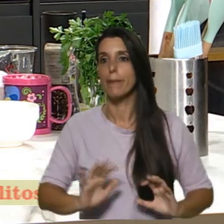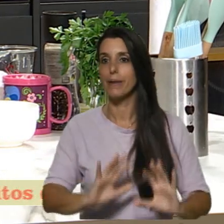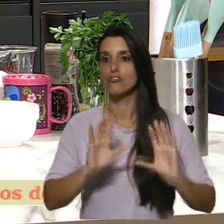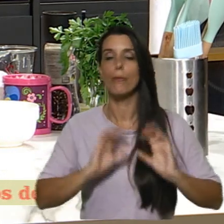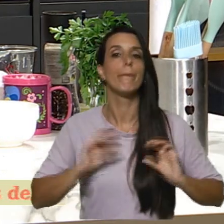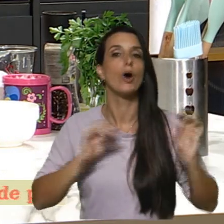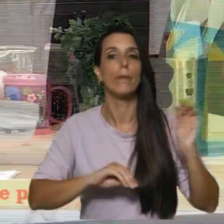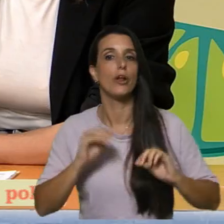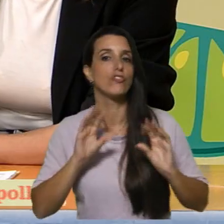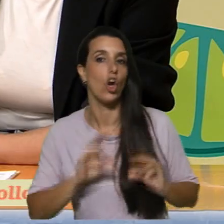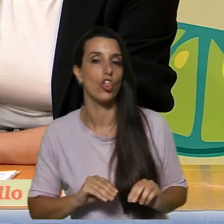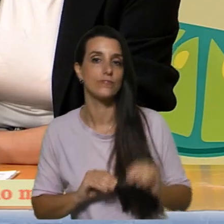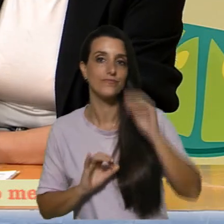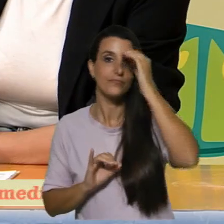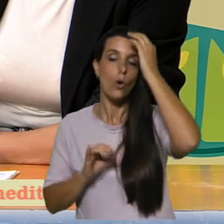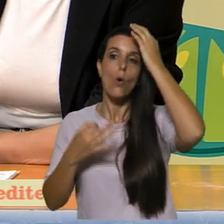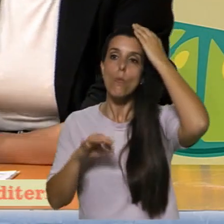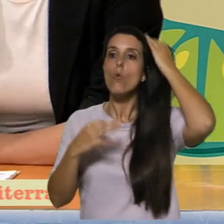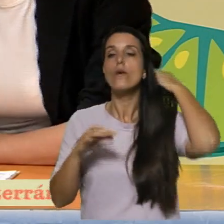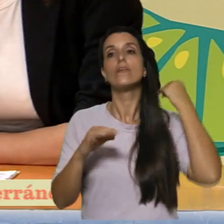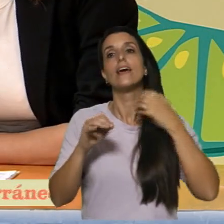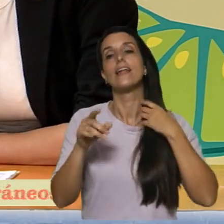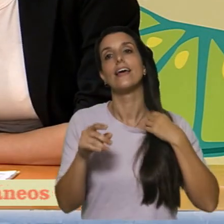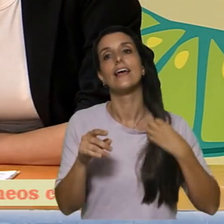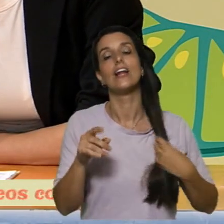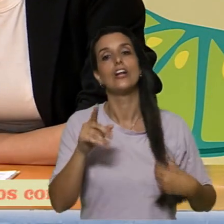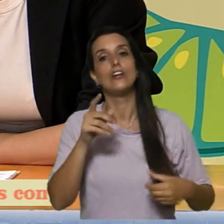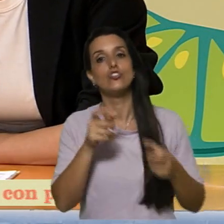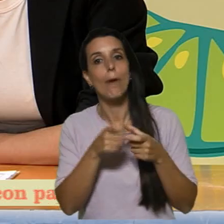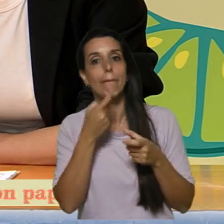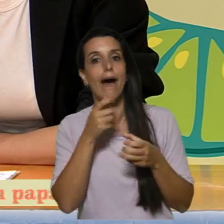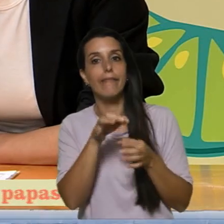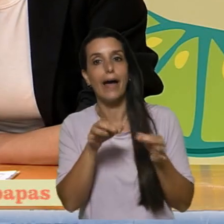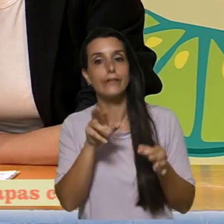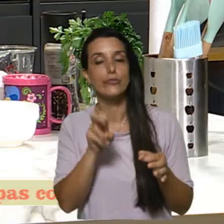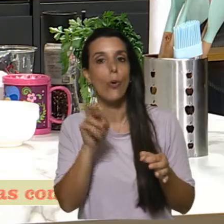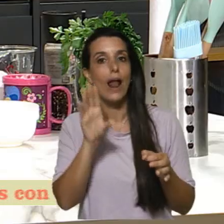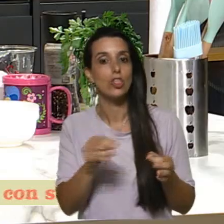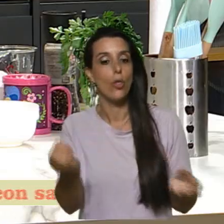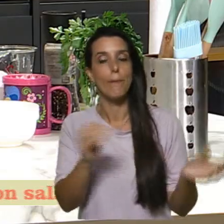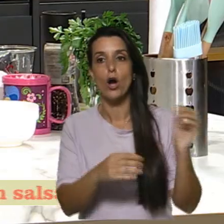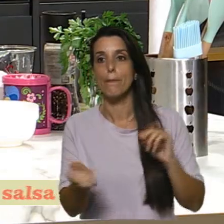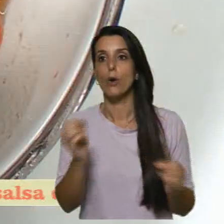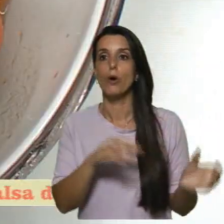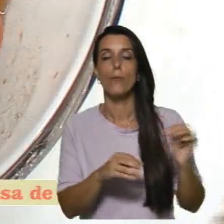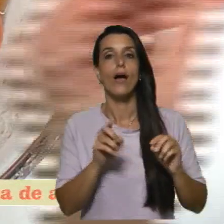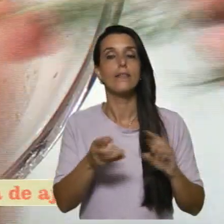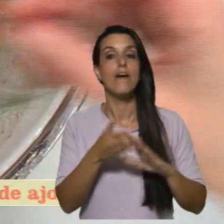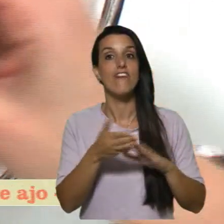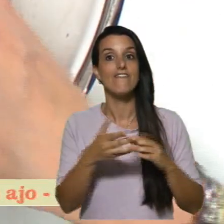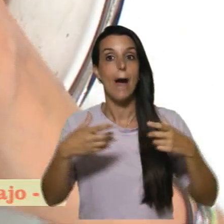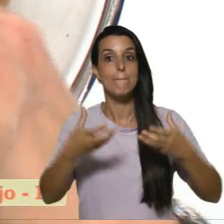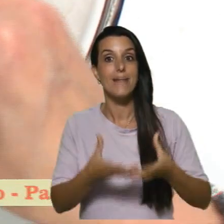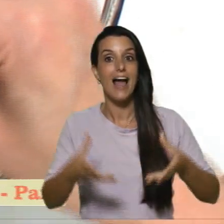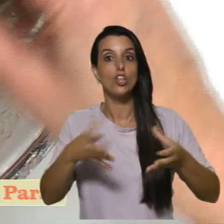muy mediterránea. Muy mediterránea, el tomate, las aceitunas, la cebolla. Vas para acá adentro con los ajos, vas para acá adentro con